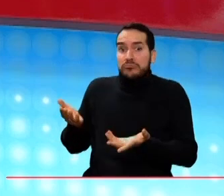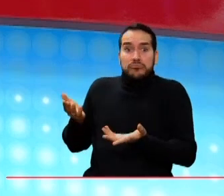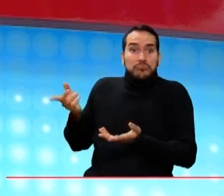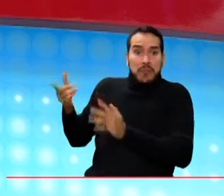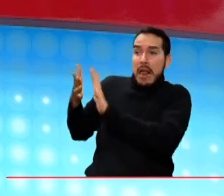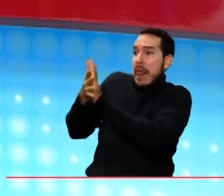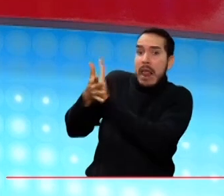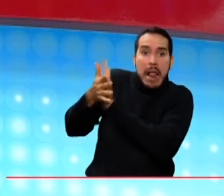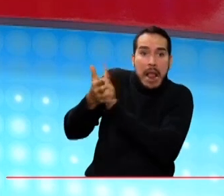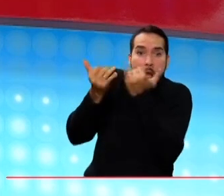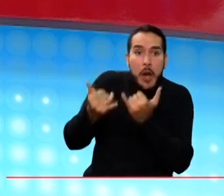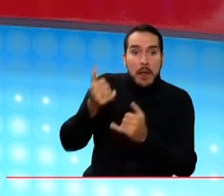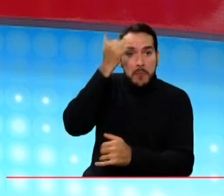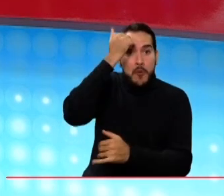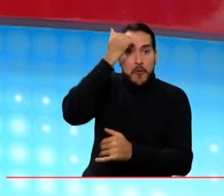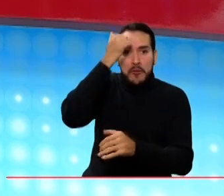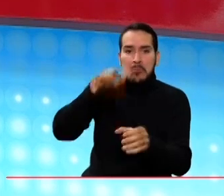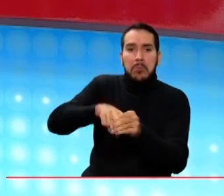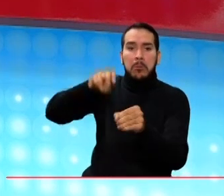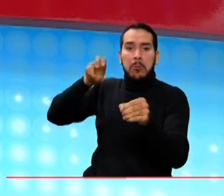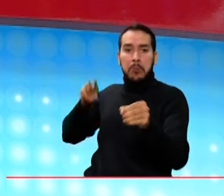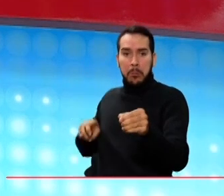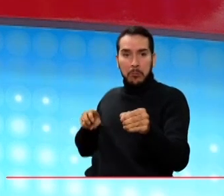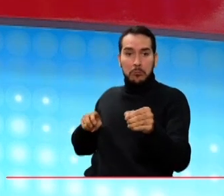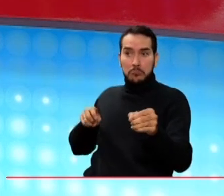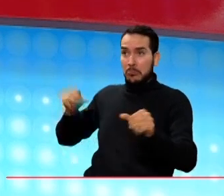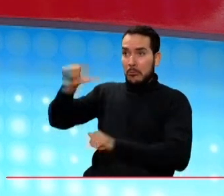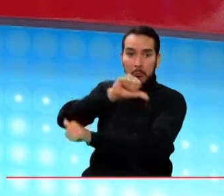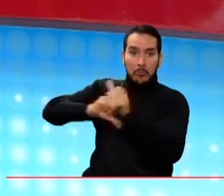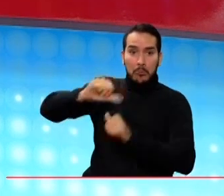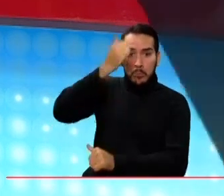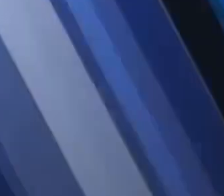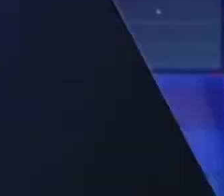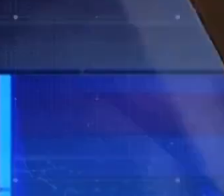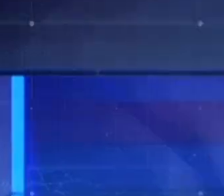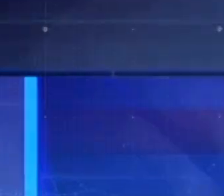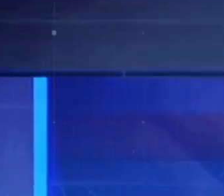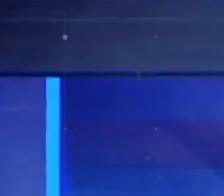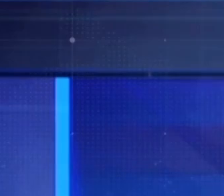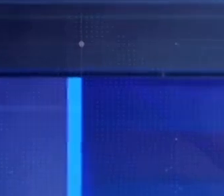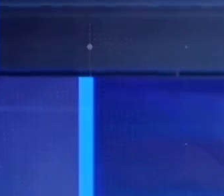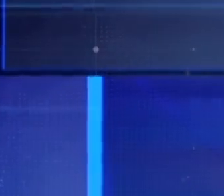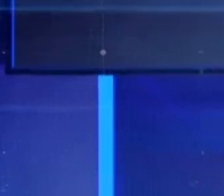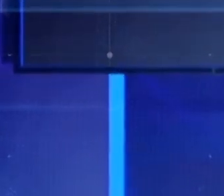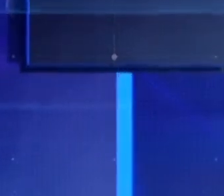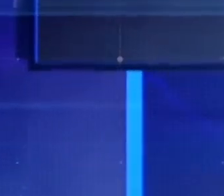A esta hora están adelantando un plantón. John Alex, buenos días. ¿Cuál es el panorama en ese lugar?